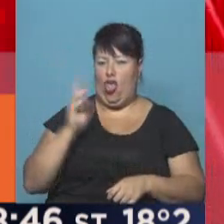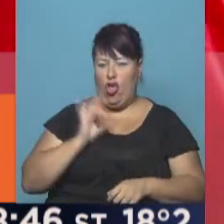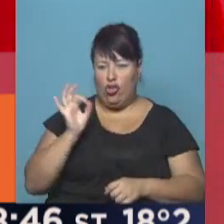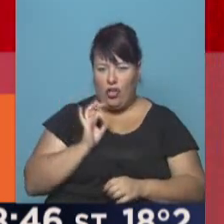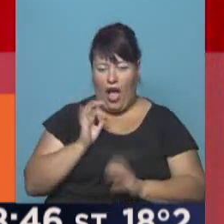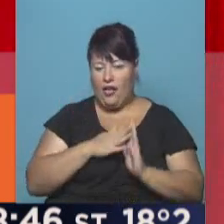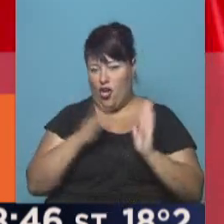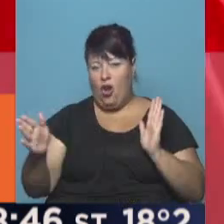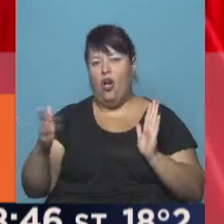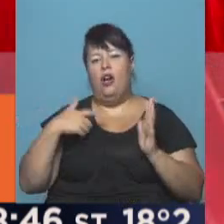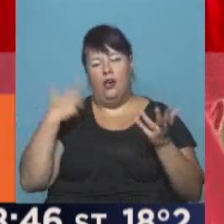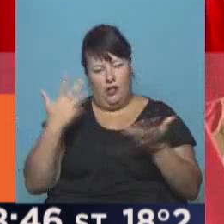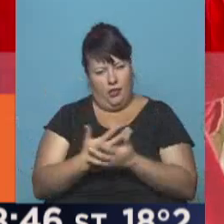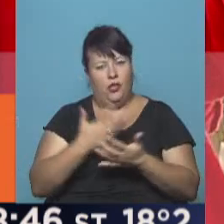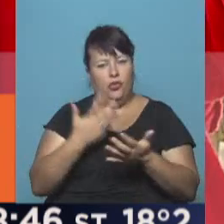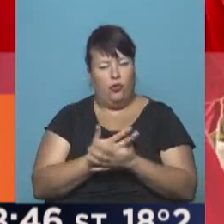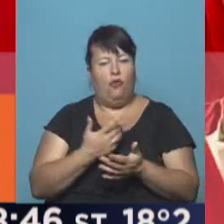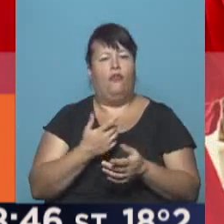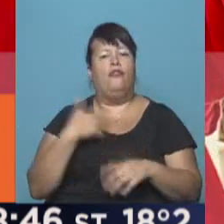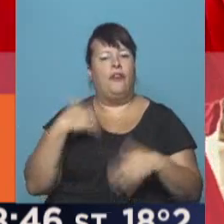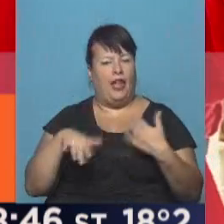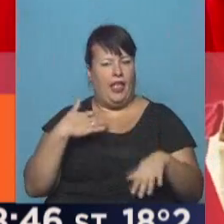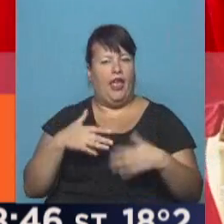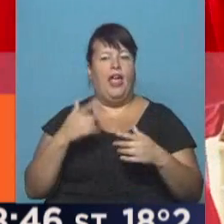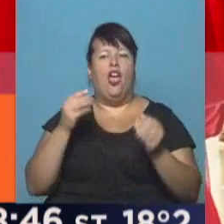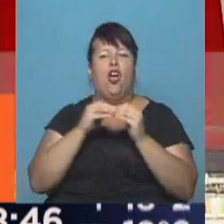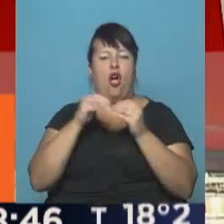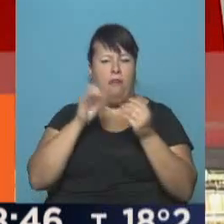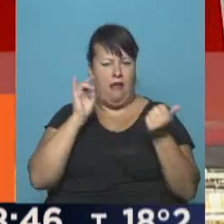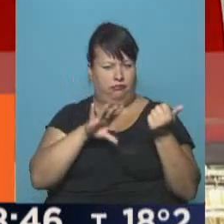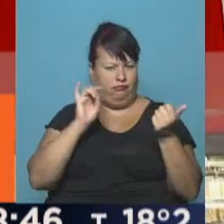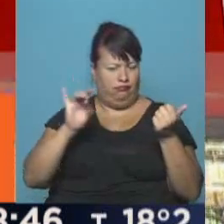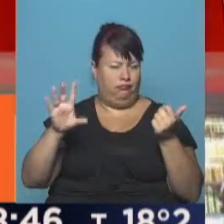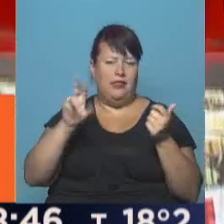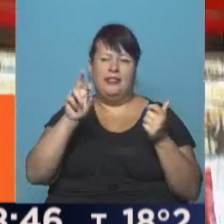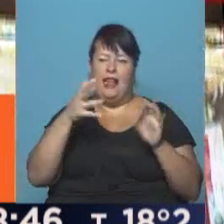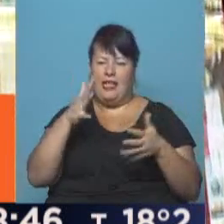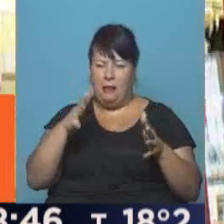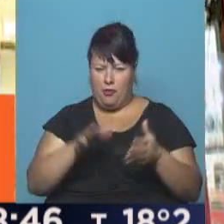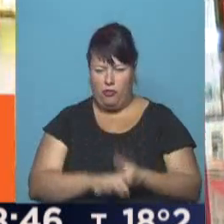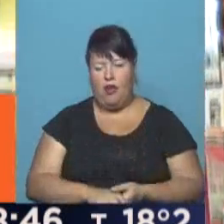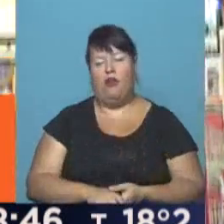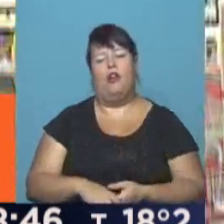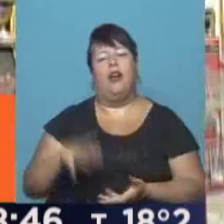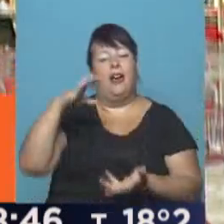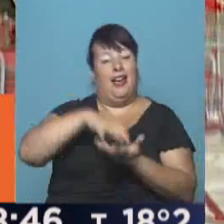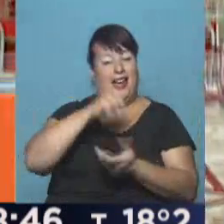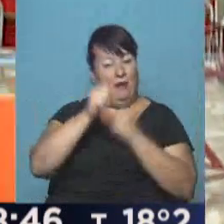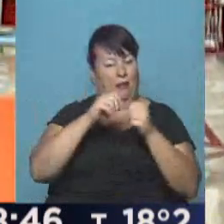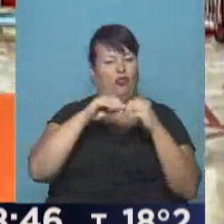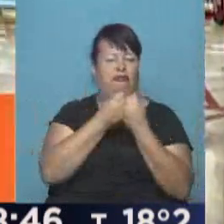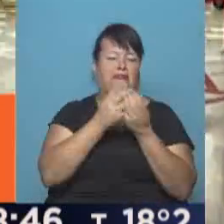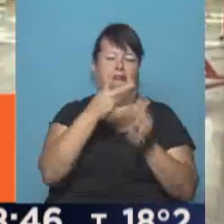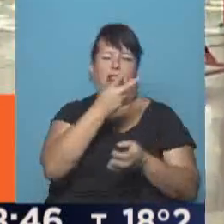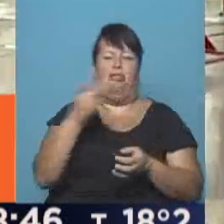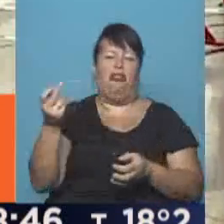2 años hemos sufrido una pérdida de compañeros alrededor de 30, donde la planta éramos más o